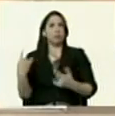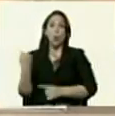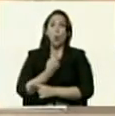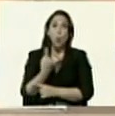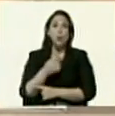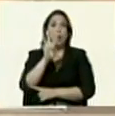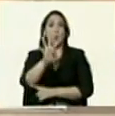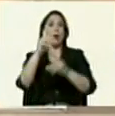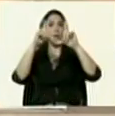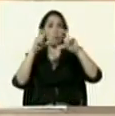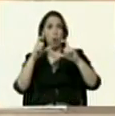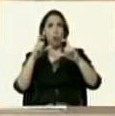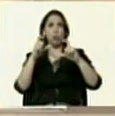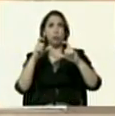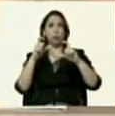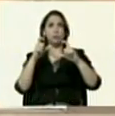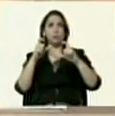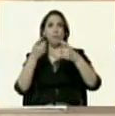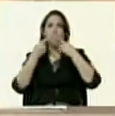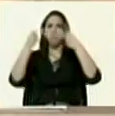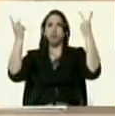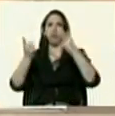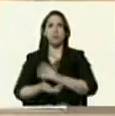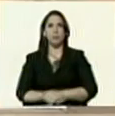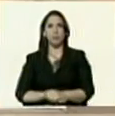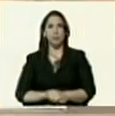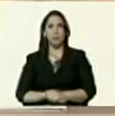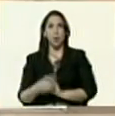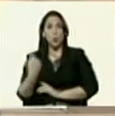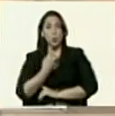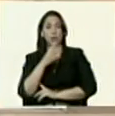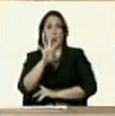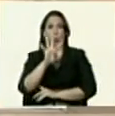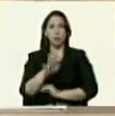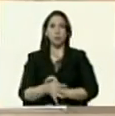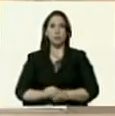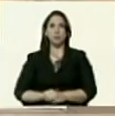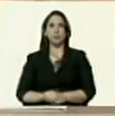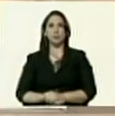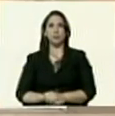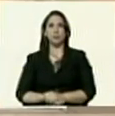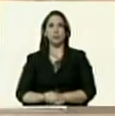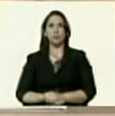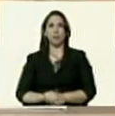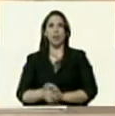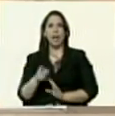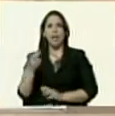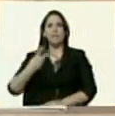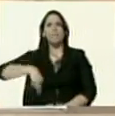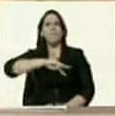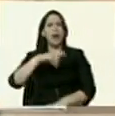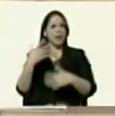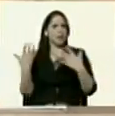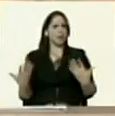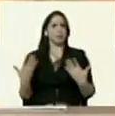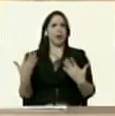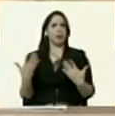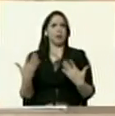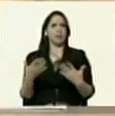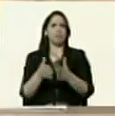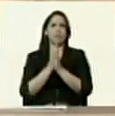cuatro fotos que se filtraron, las únicas cuatro, resultaron falsas, Dios